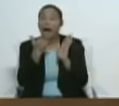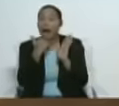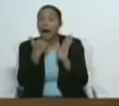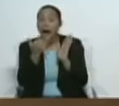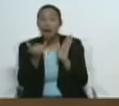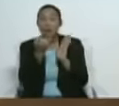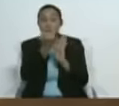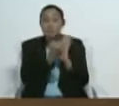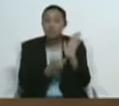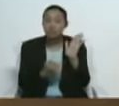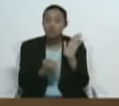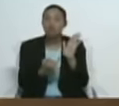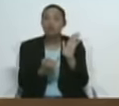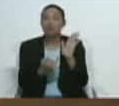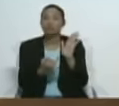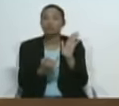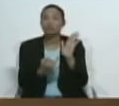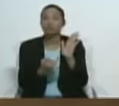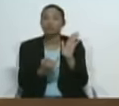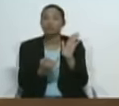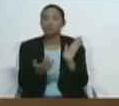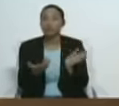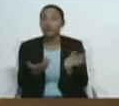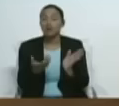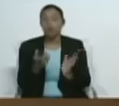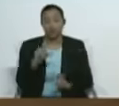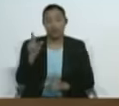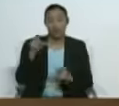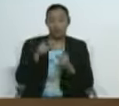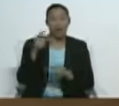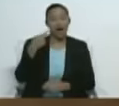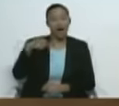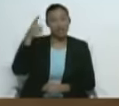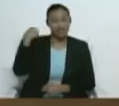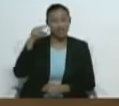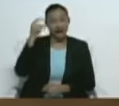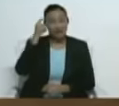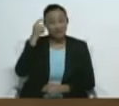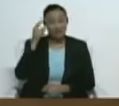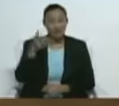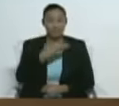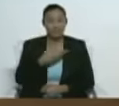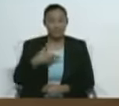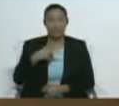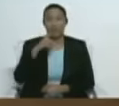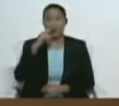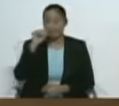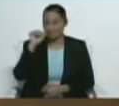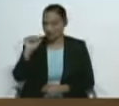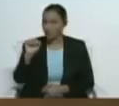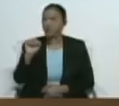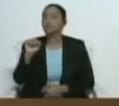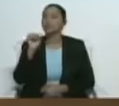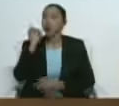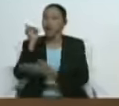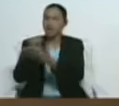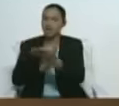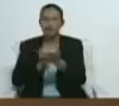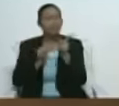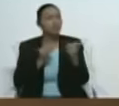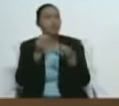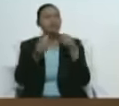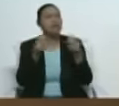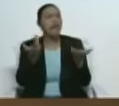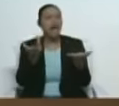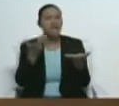realizando en este caso el presidente de la república qué hace usted ahí con pancartas con pistolas